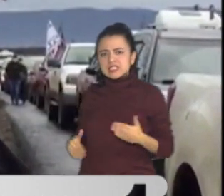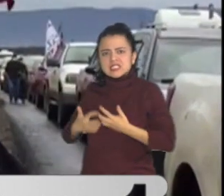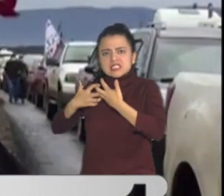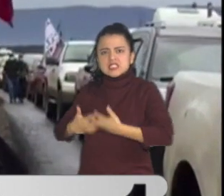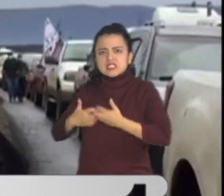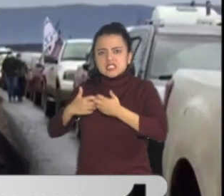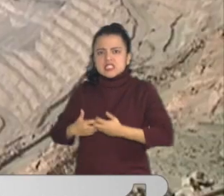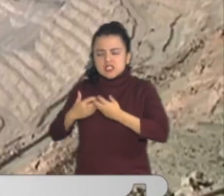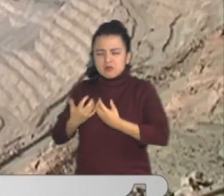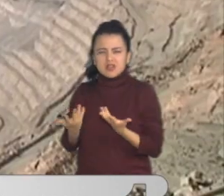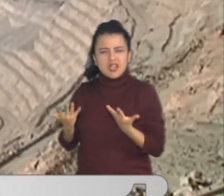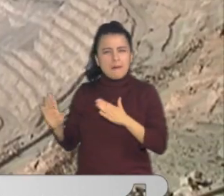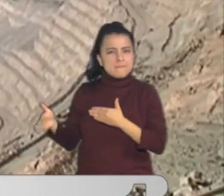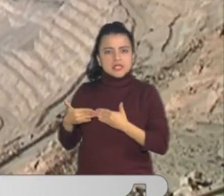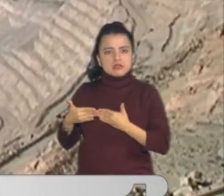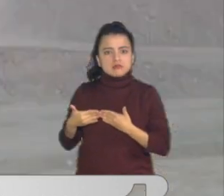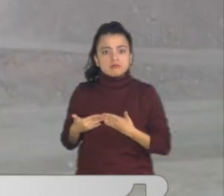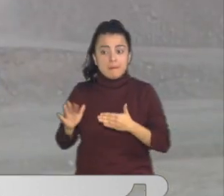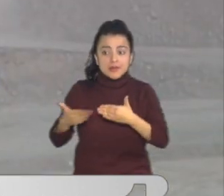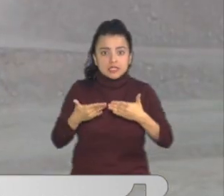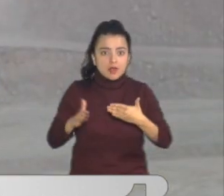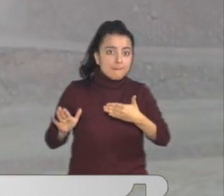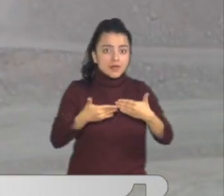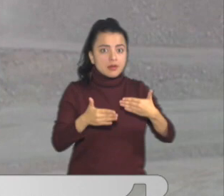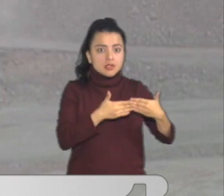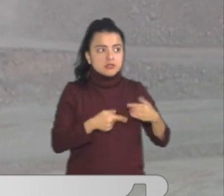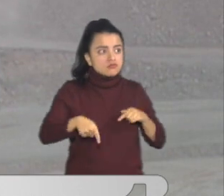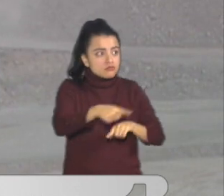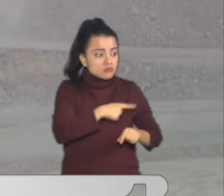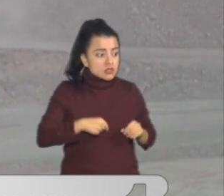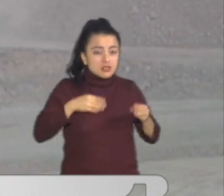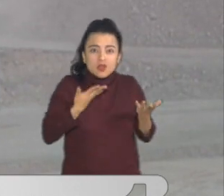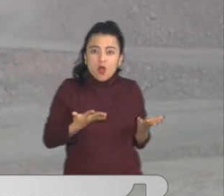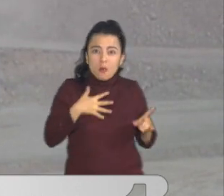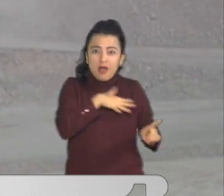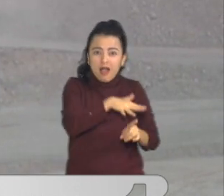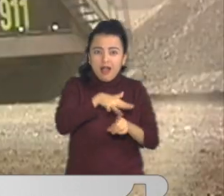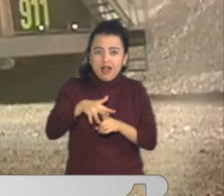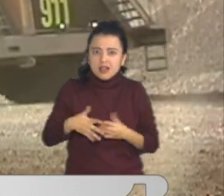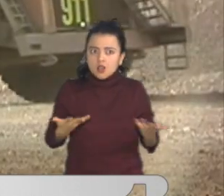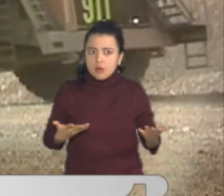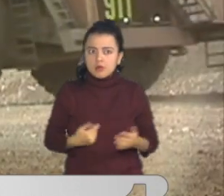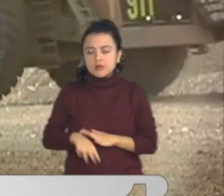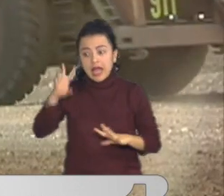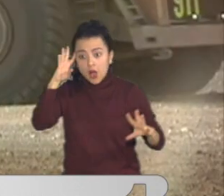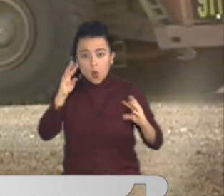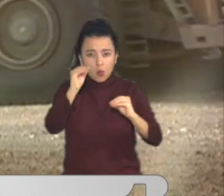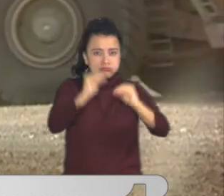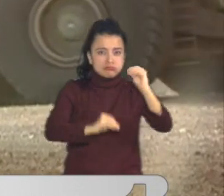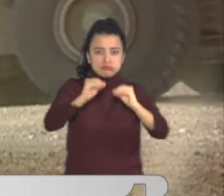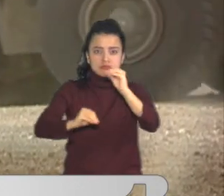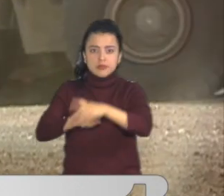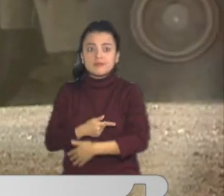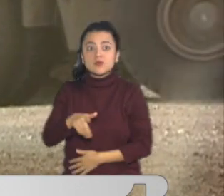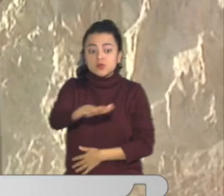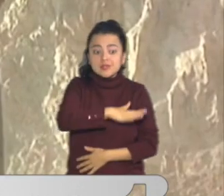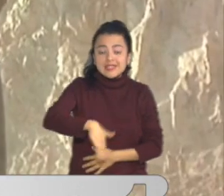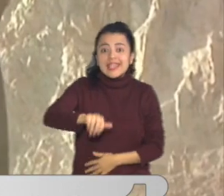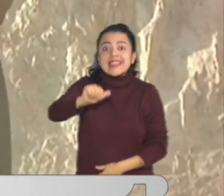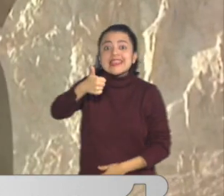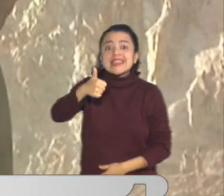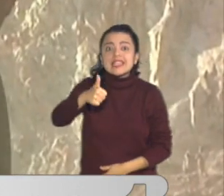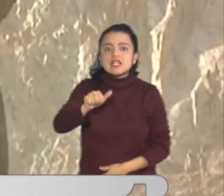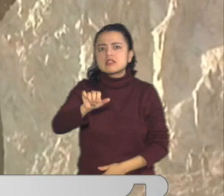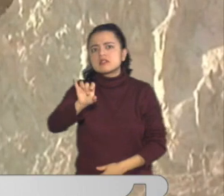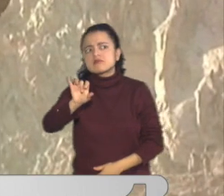cobre. Codelco proporciona alrededor del 8% del cobre al mundo y le brinda a Chile entre el 10 y 15%